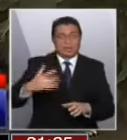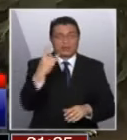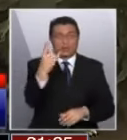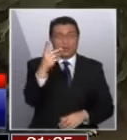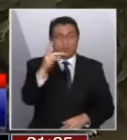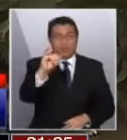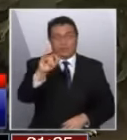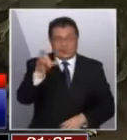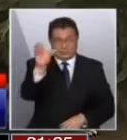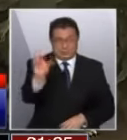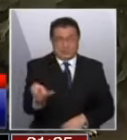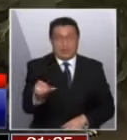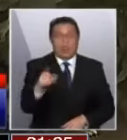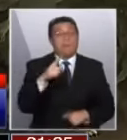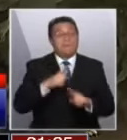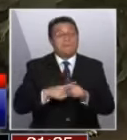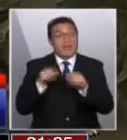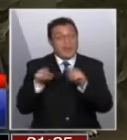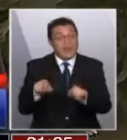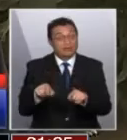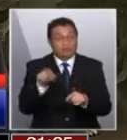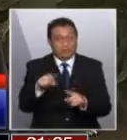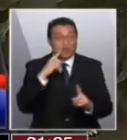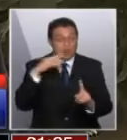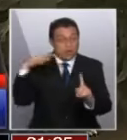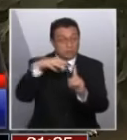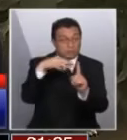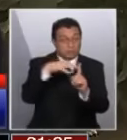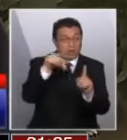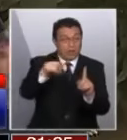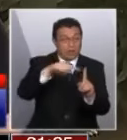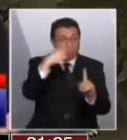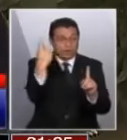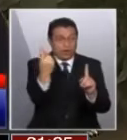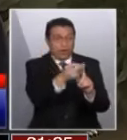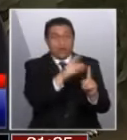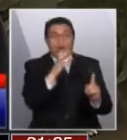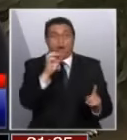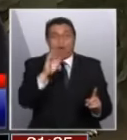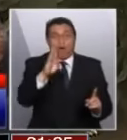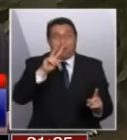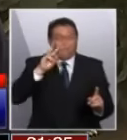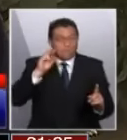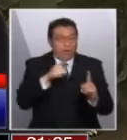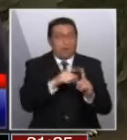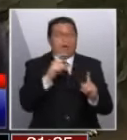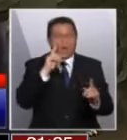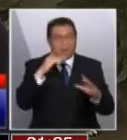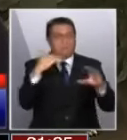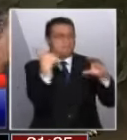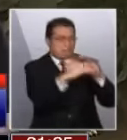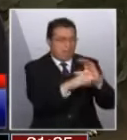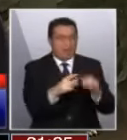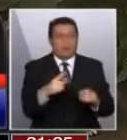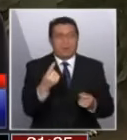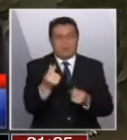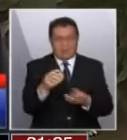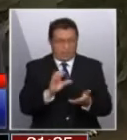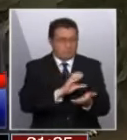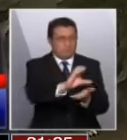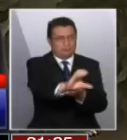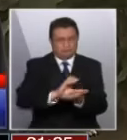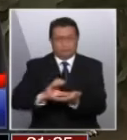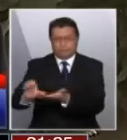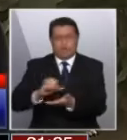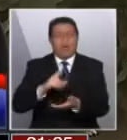udi por lo tanto cuando él es cuestionado de una forma tan evidente porque aquí hay mail hay Platas entregad